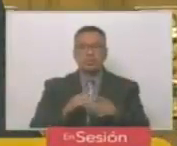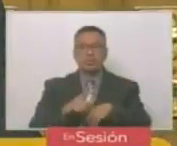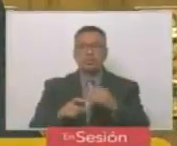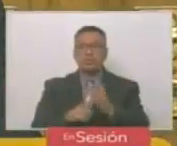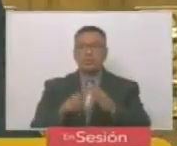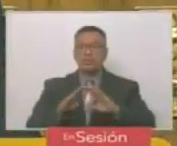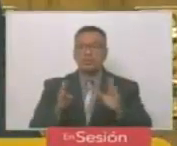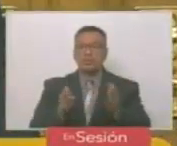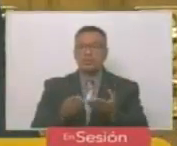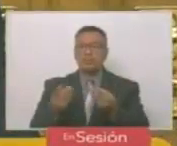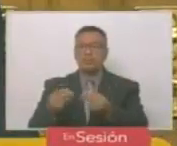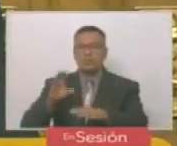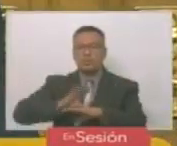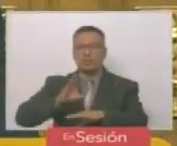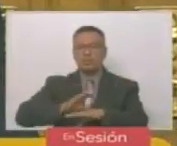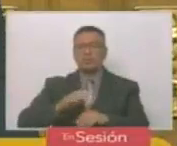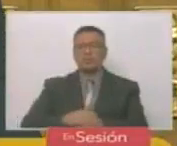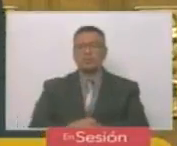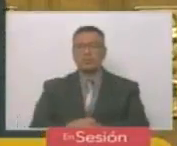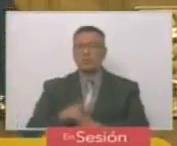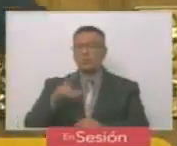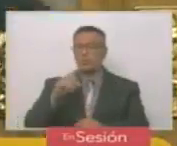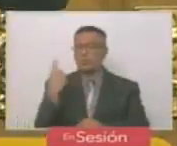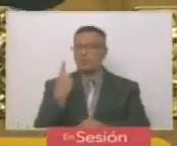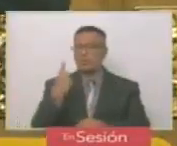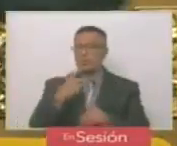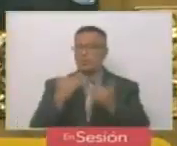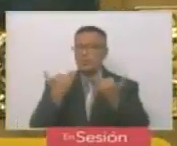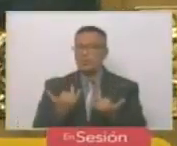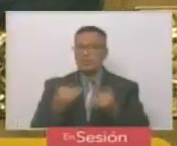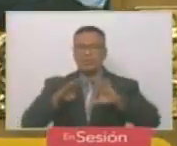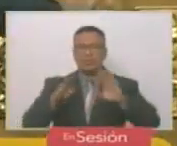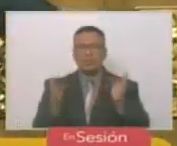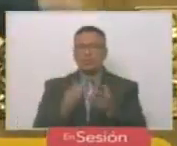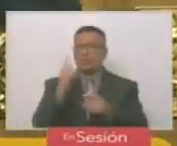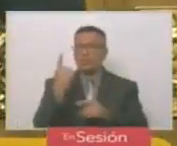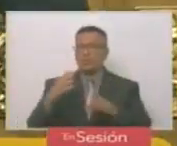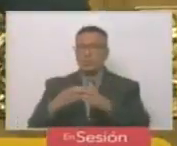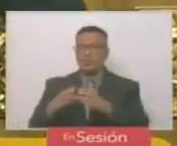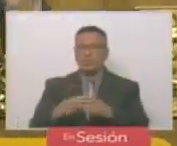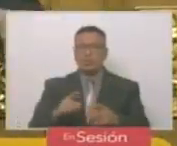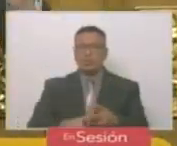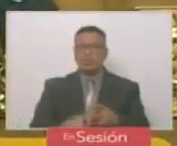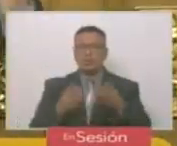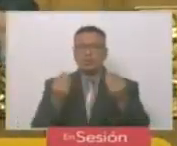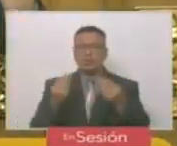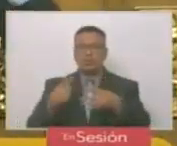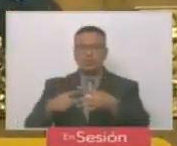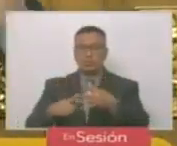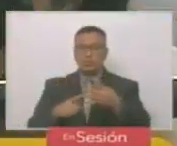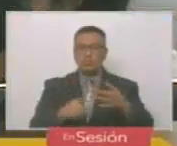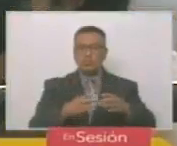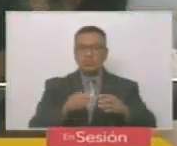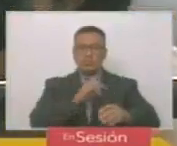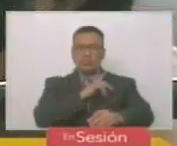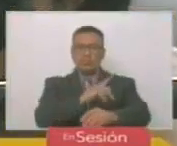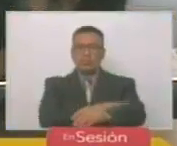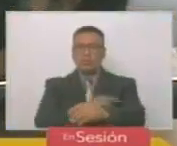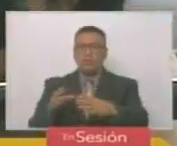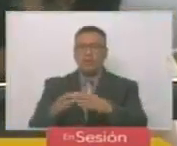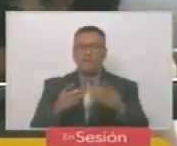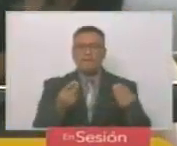mundo multicéntrico, no un solo polo, ya en el mundo no existe un solo polo, existen muchos polos de poder,